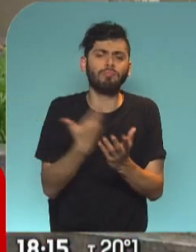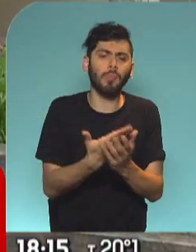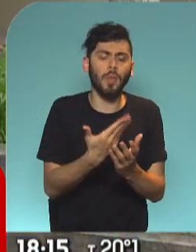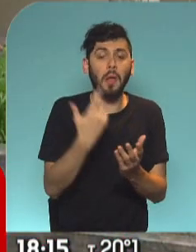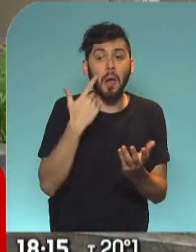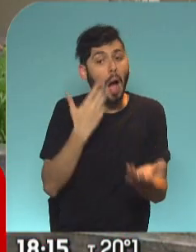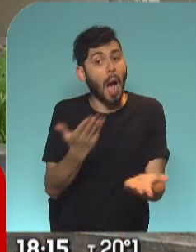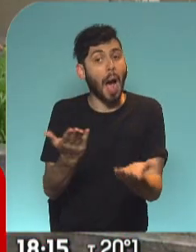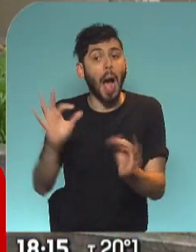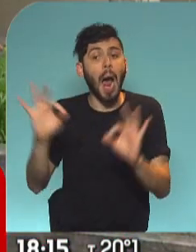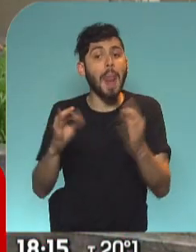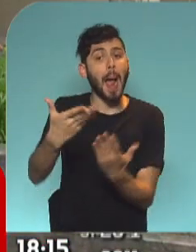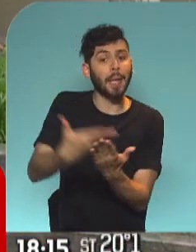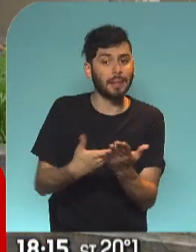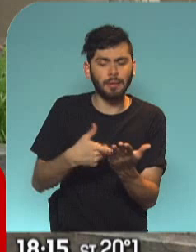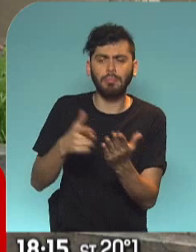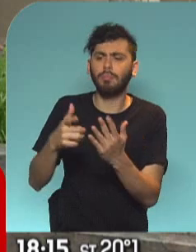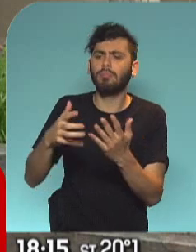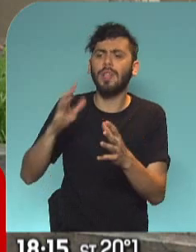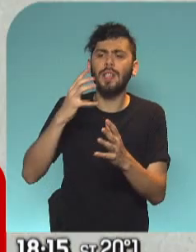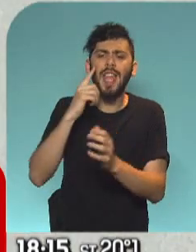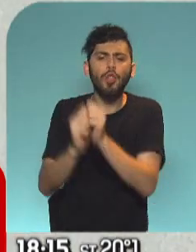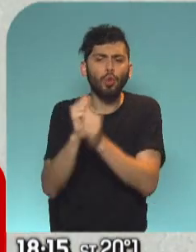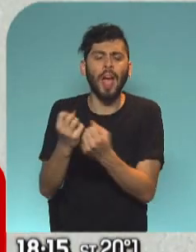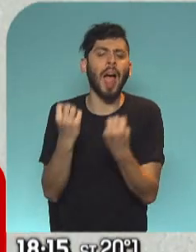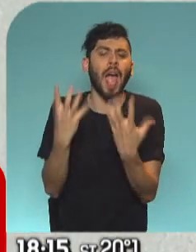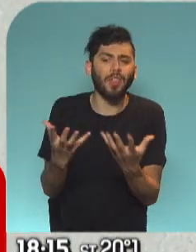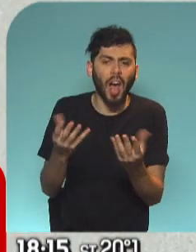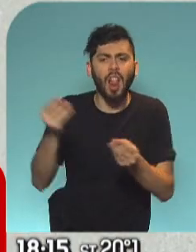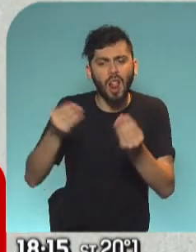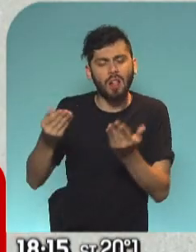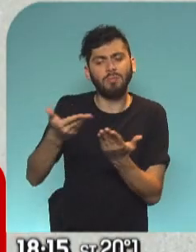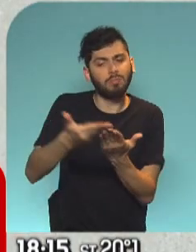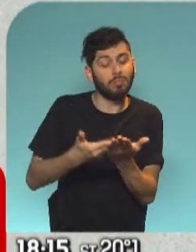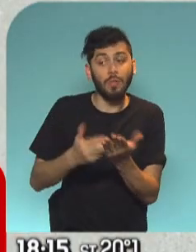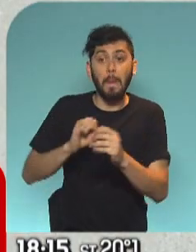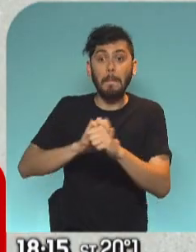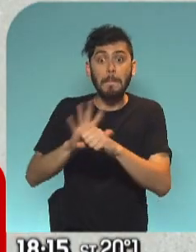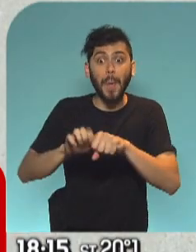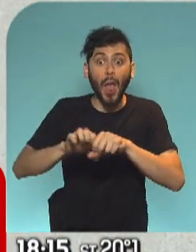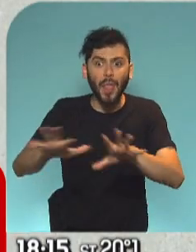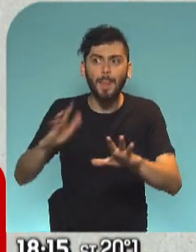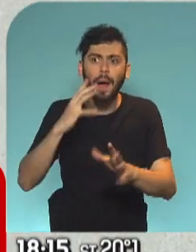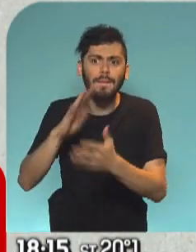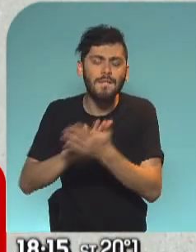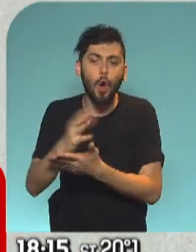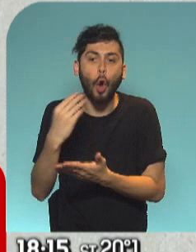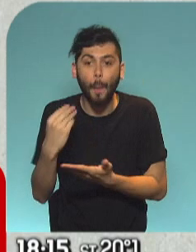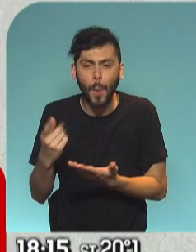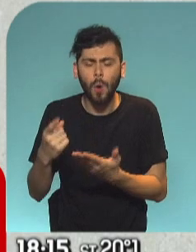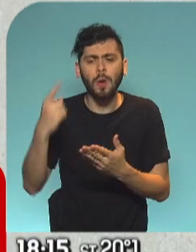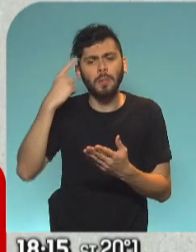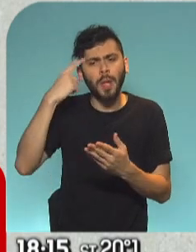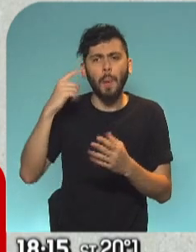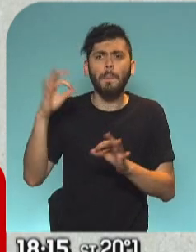sector industrial, cómo es que se encuentra, qué medidas tomaron frente a la pandemia y cuáles son las proyecciones de crecimiento que tienen en